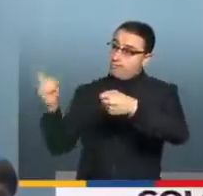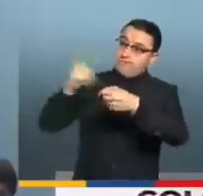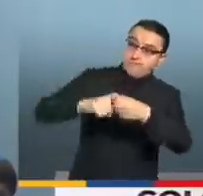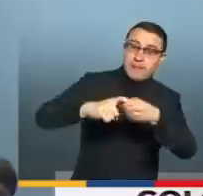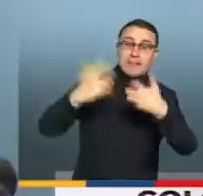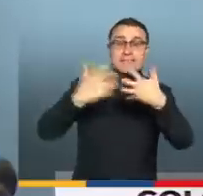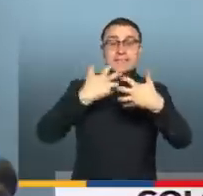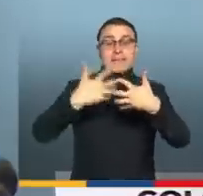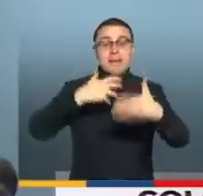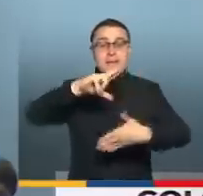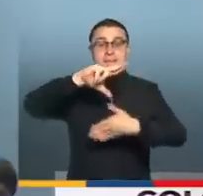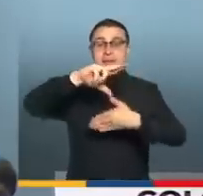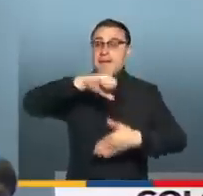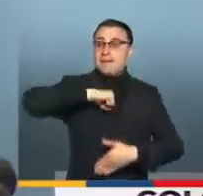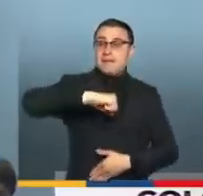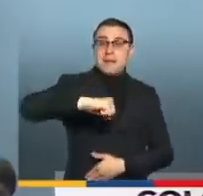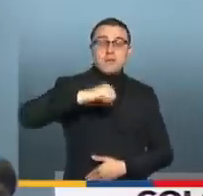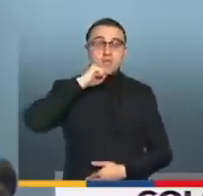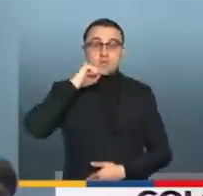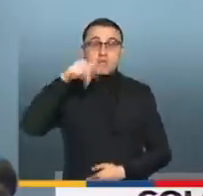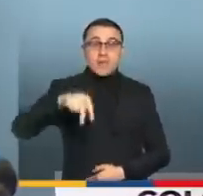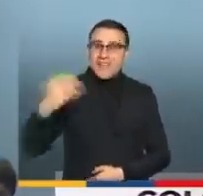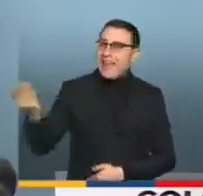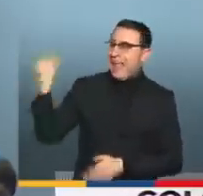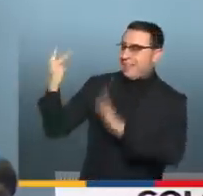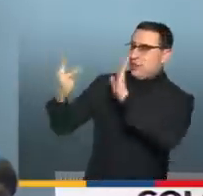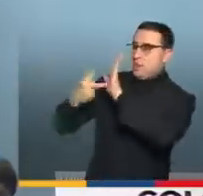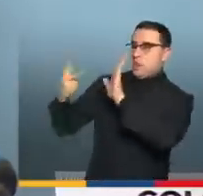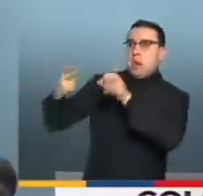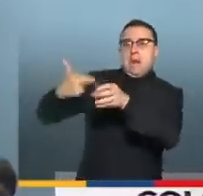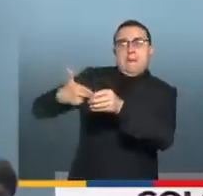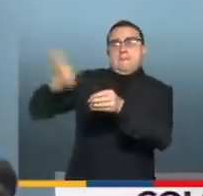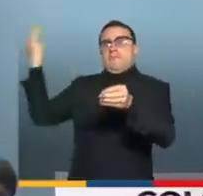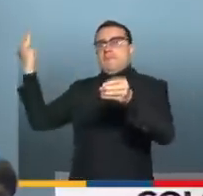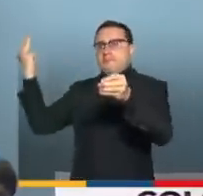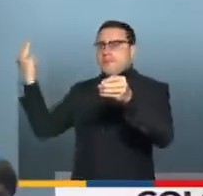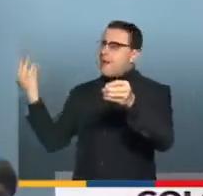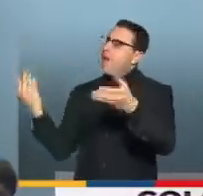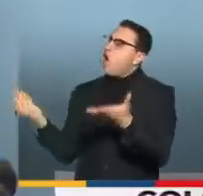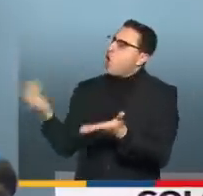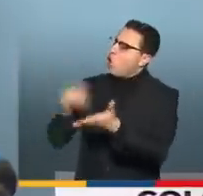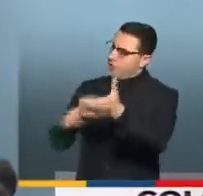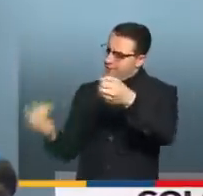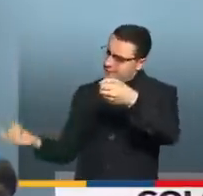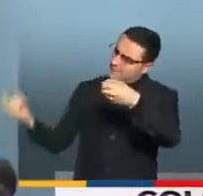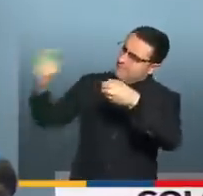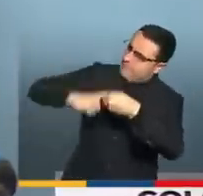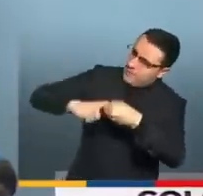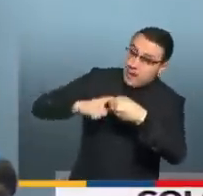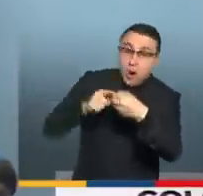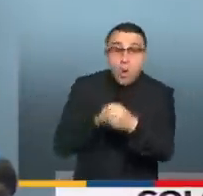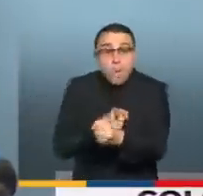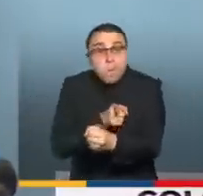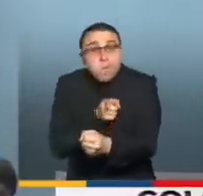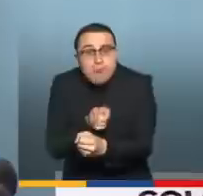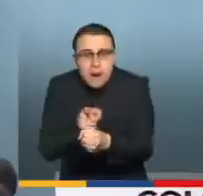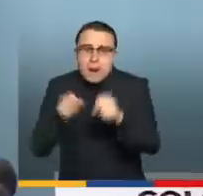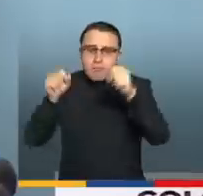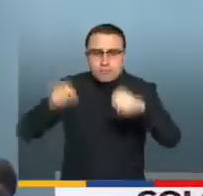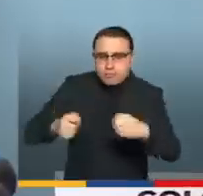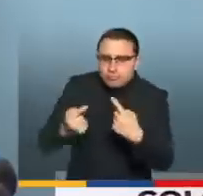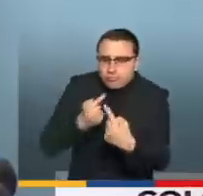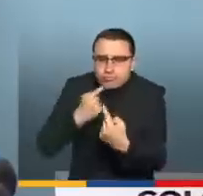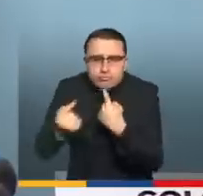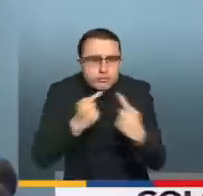derechos humanos que abandonó en el año 2012 y que por allí podamos encontrar las fórmulas de